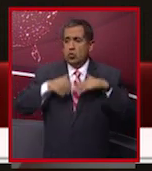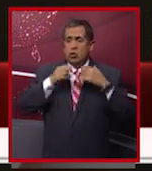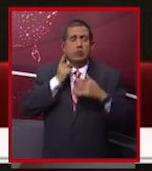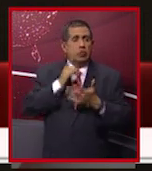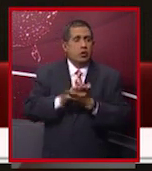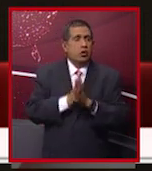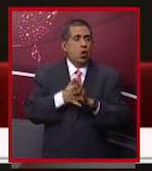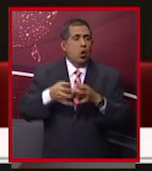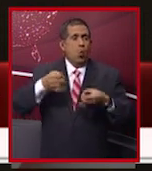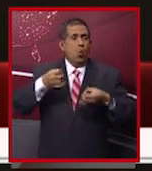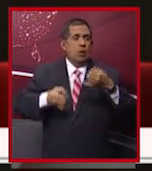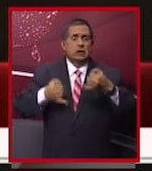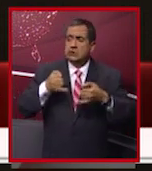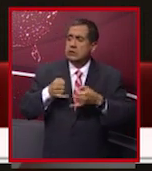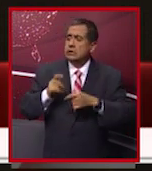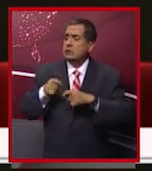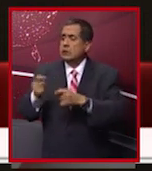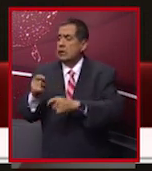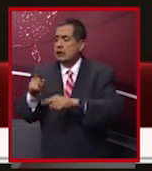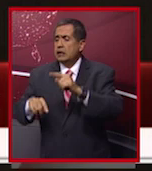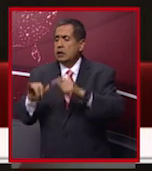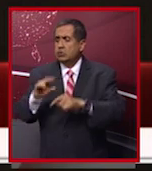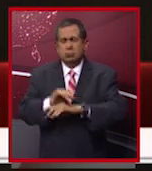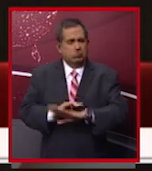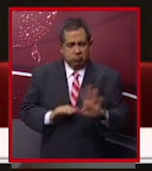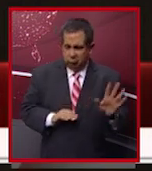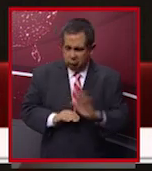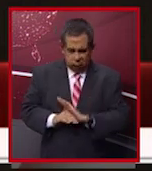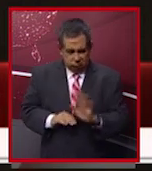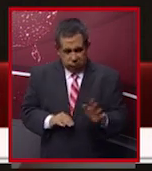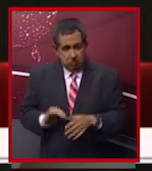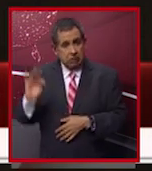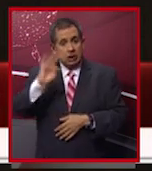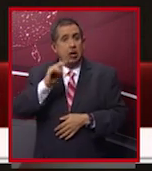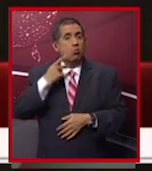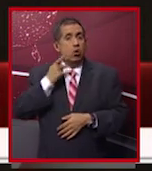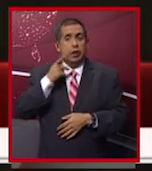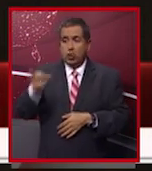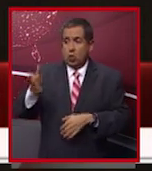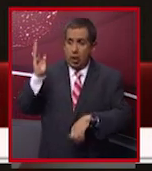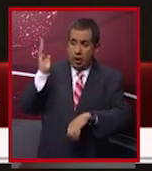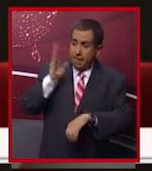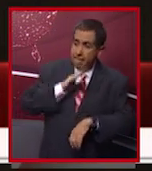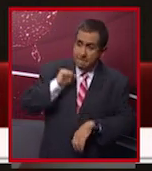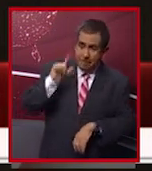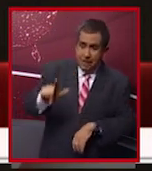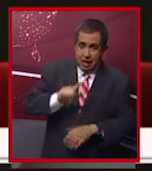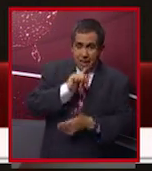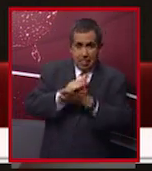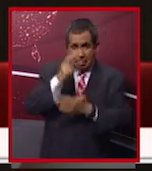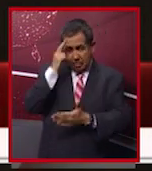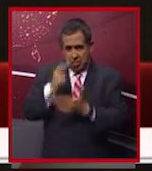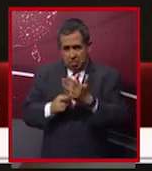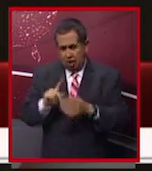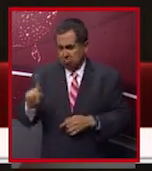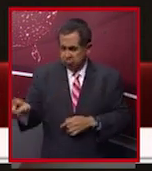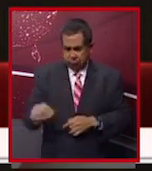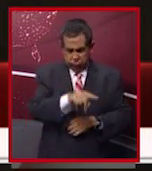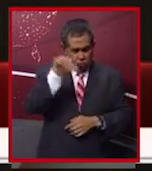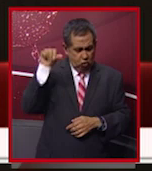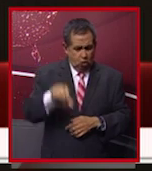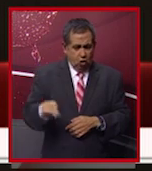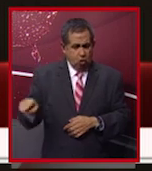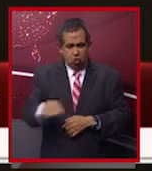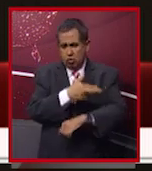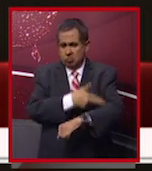reforma. Si cualquier político comete un delito, se le podrá vincular a proceso y